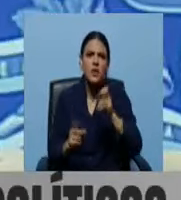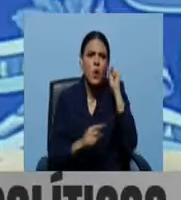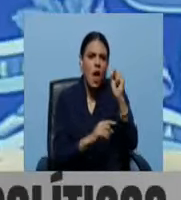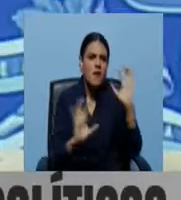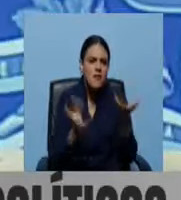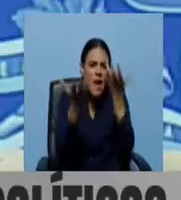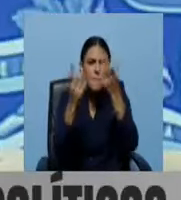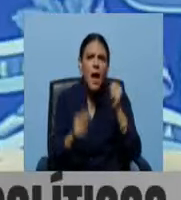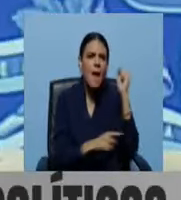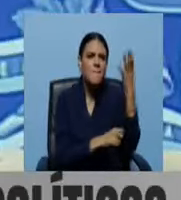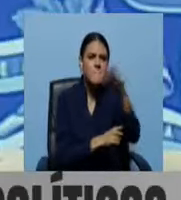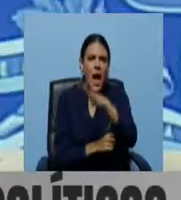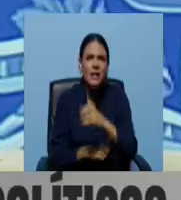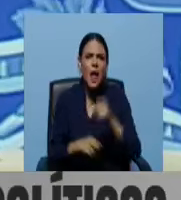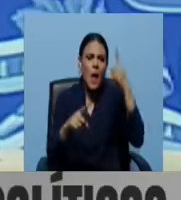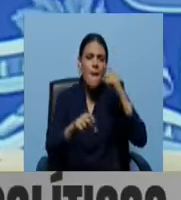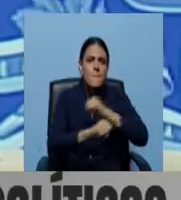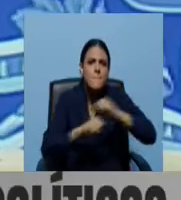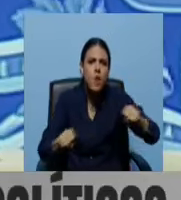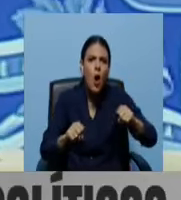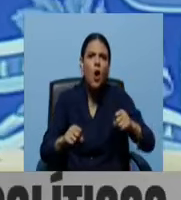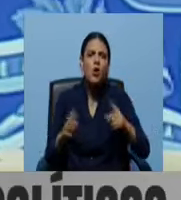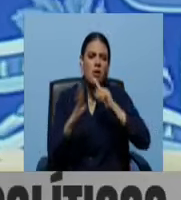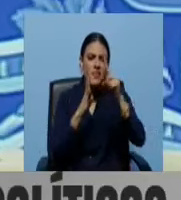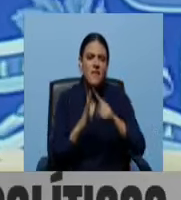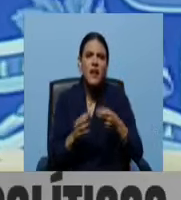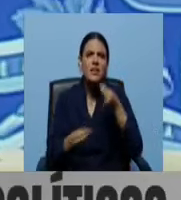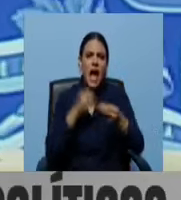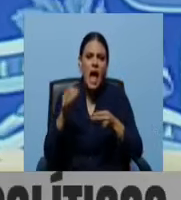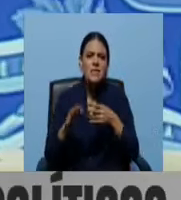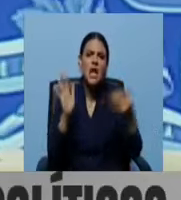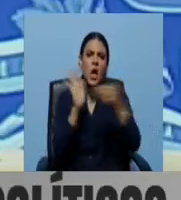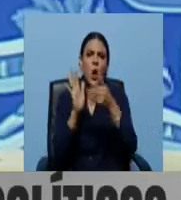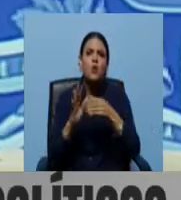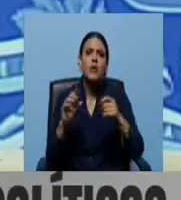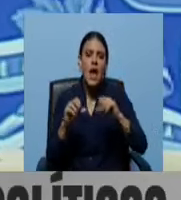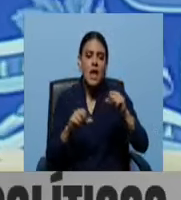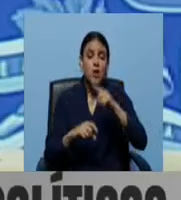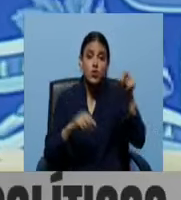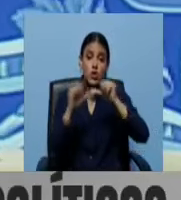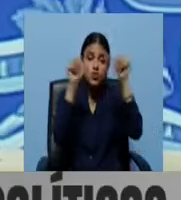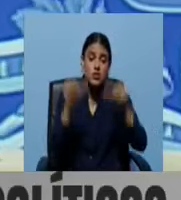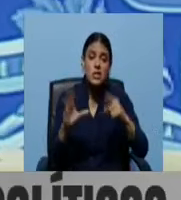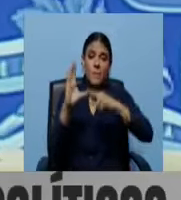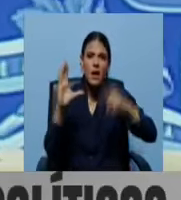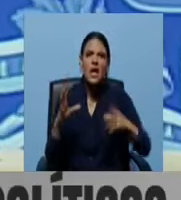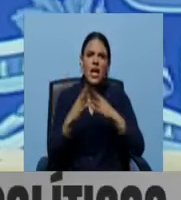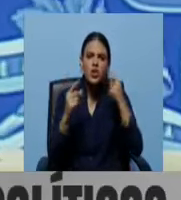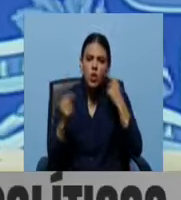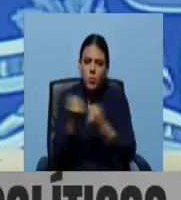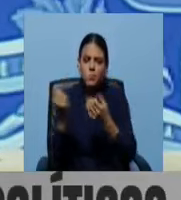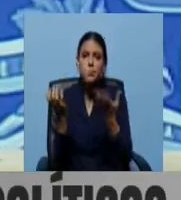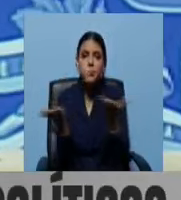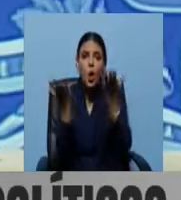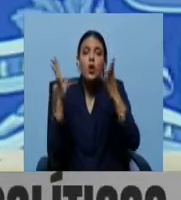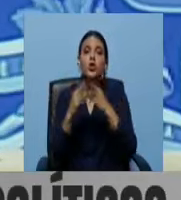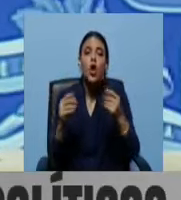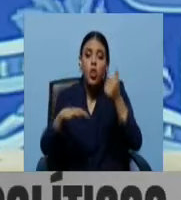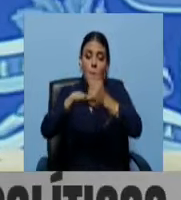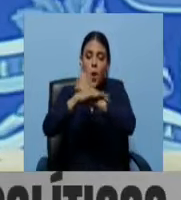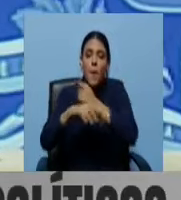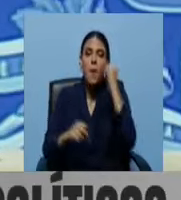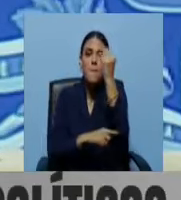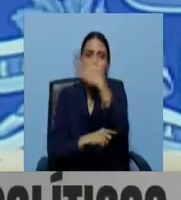a poner bombas, a volar refinerías, a actuar en contra del sistema eléctrico nacional y otra vez a promover el asesinato de los altos